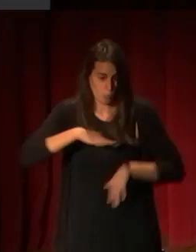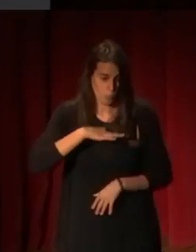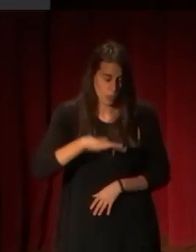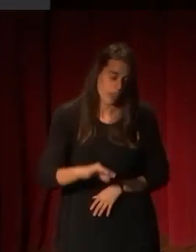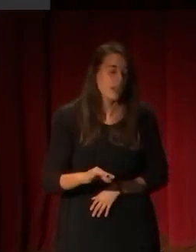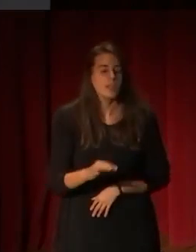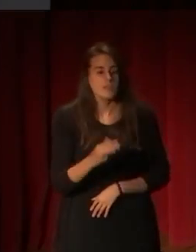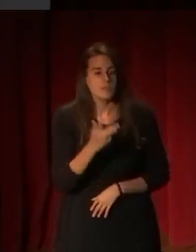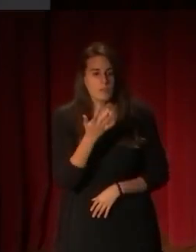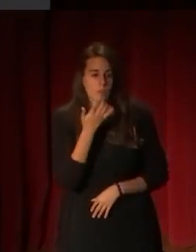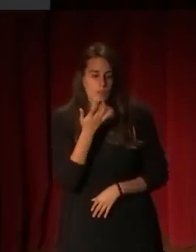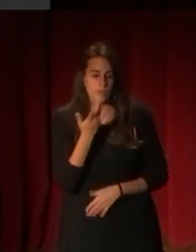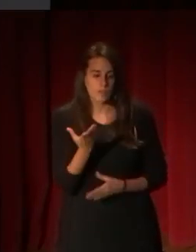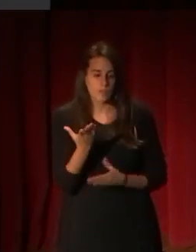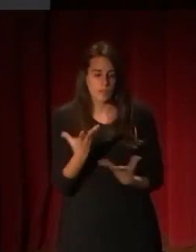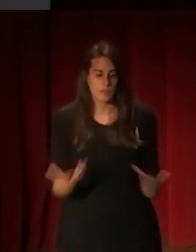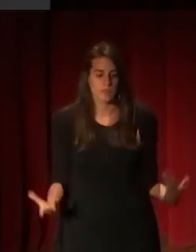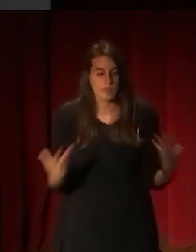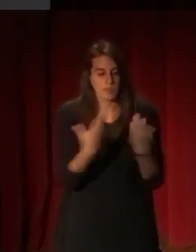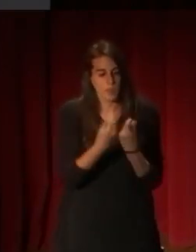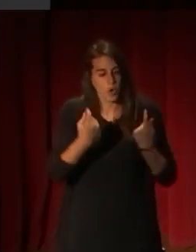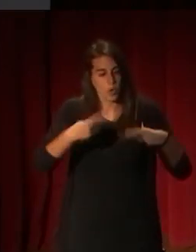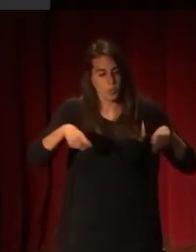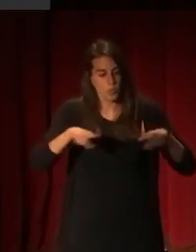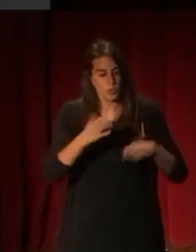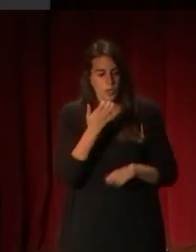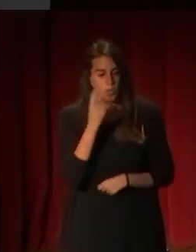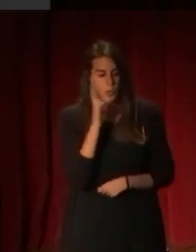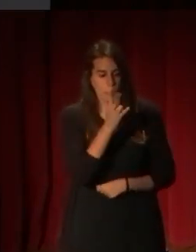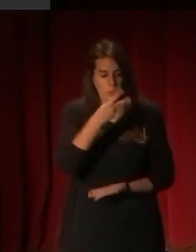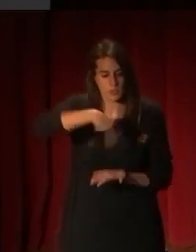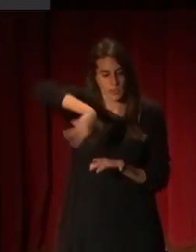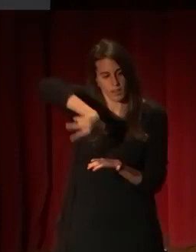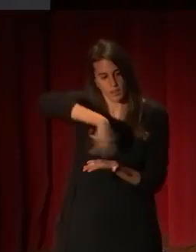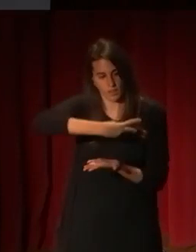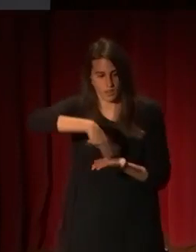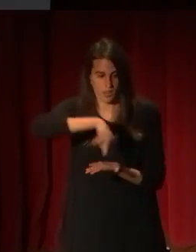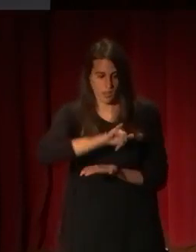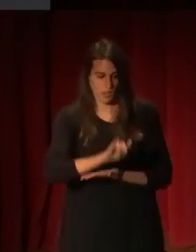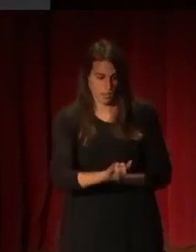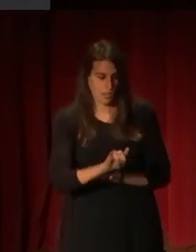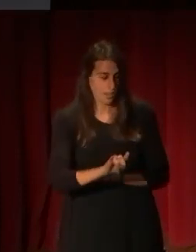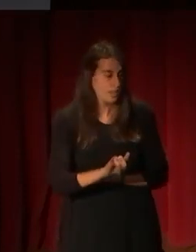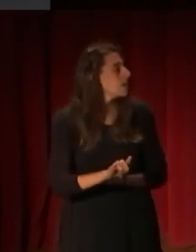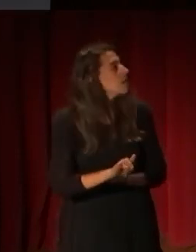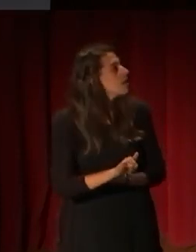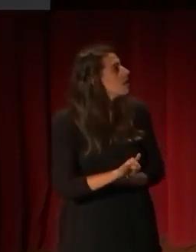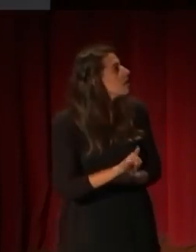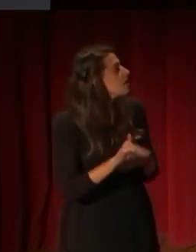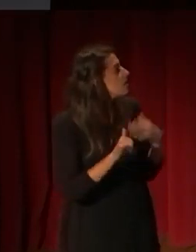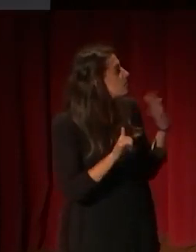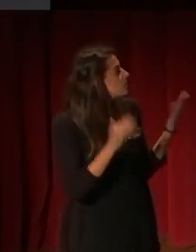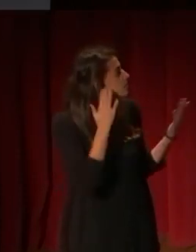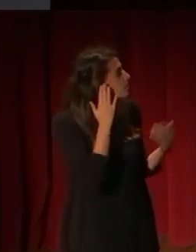con elementos musicales como estos danzantes que tenemos aquí la tarasca